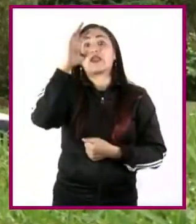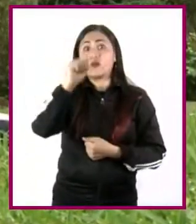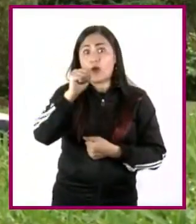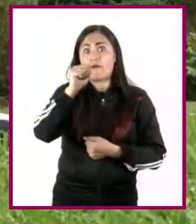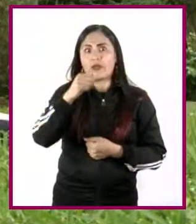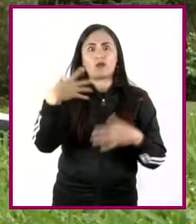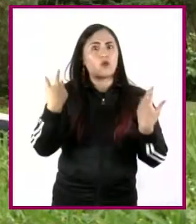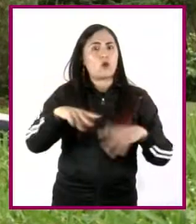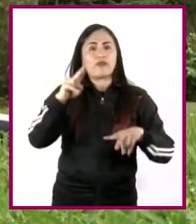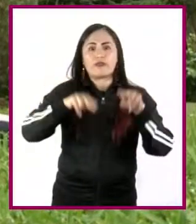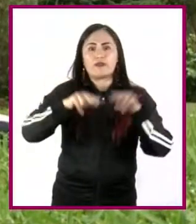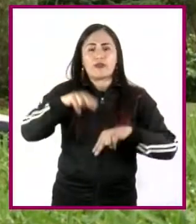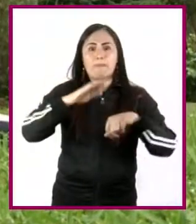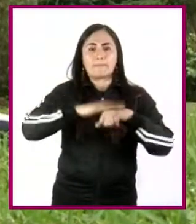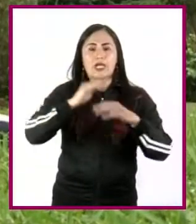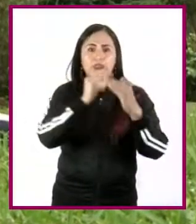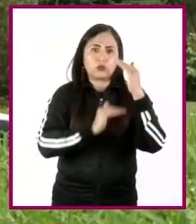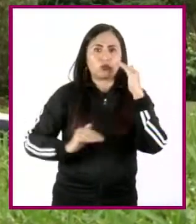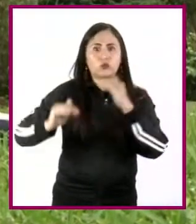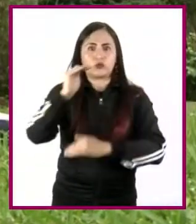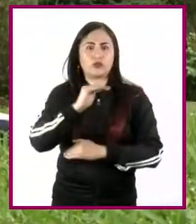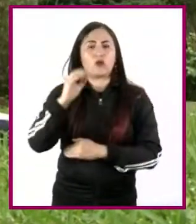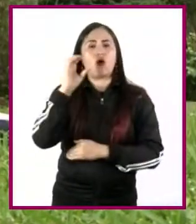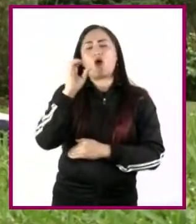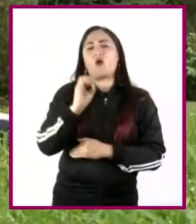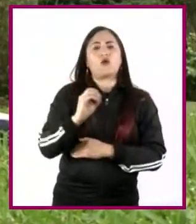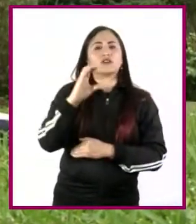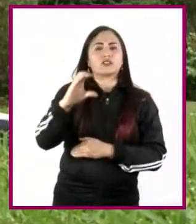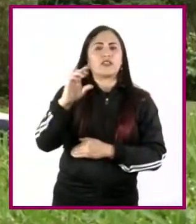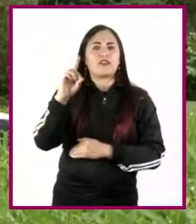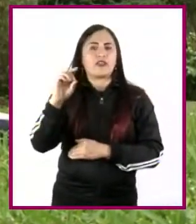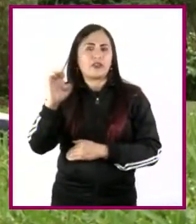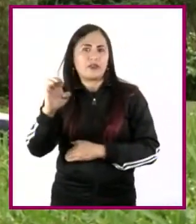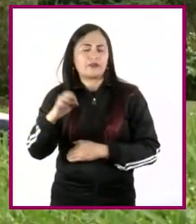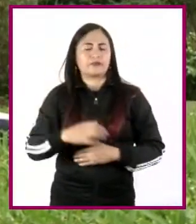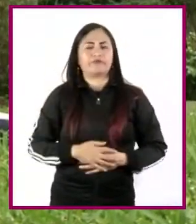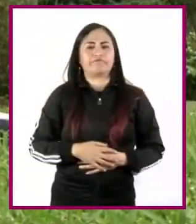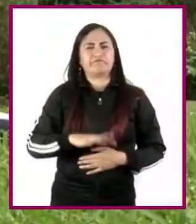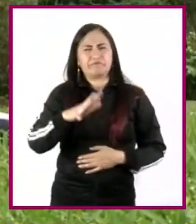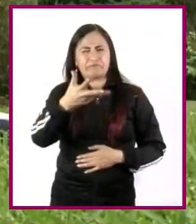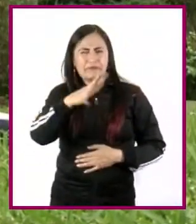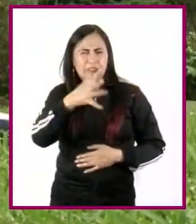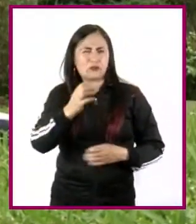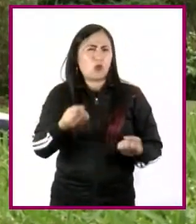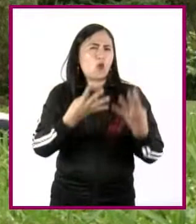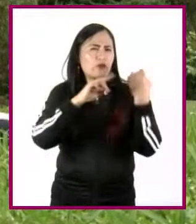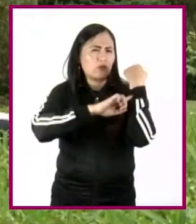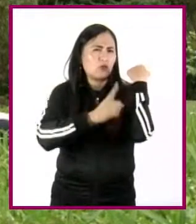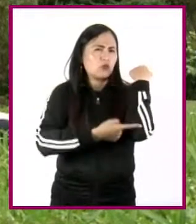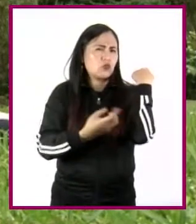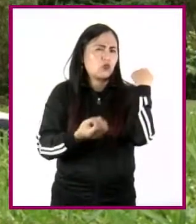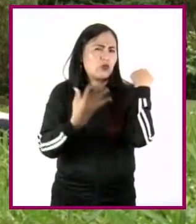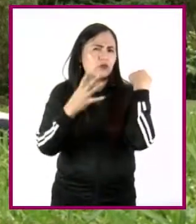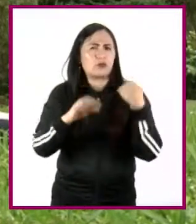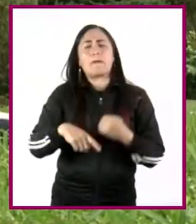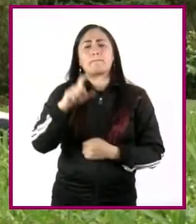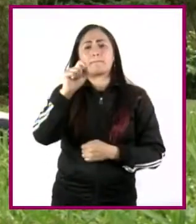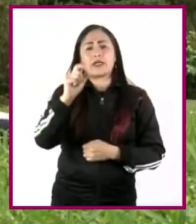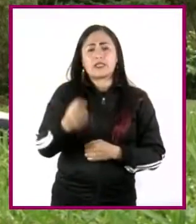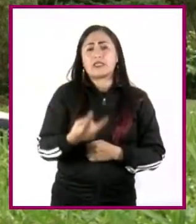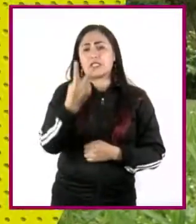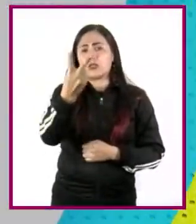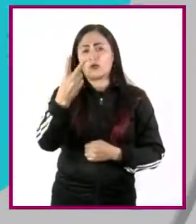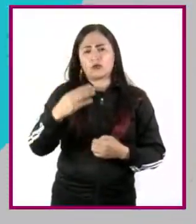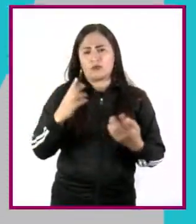de todos los países integrantes de la OCDE, que en promedio tiene una tasa de fecundidad adolescente de 22